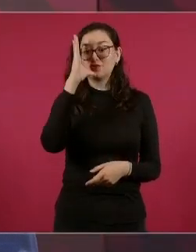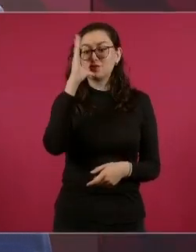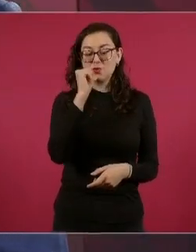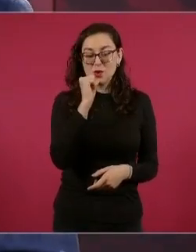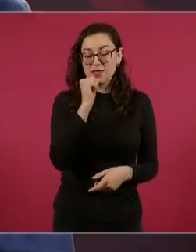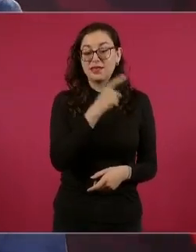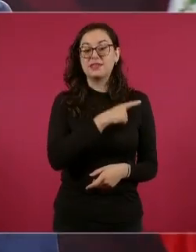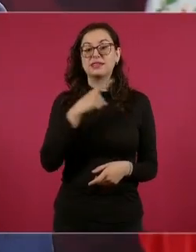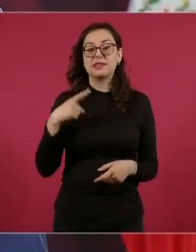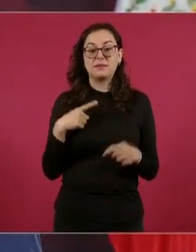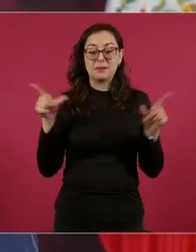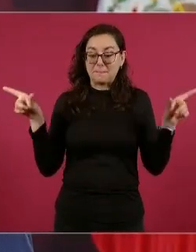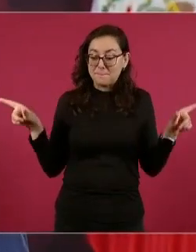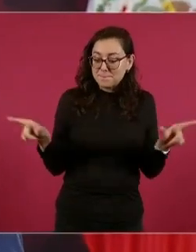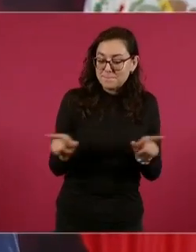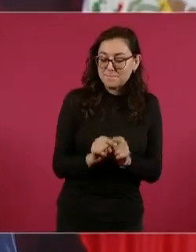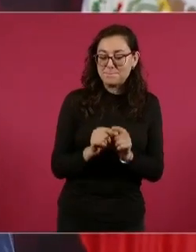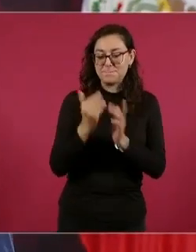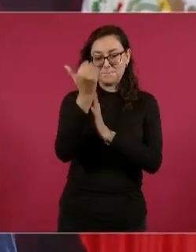informar en breve,